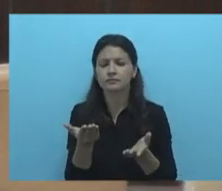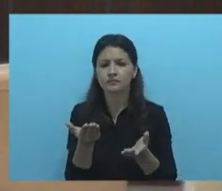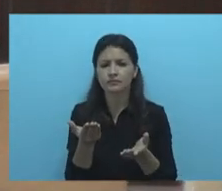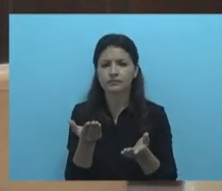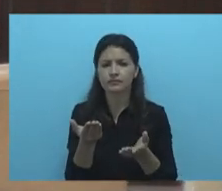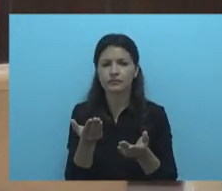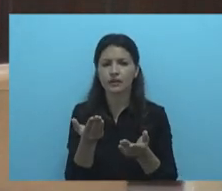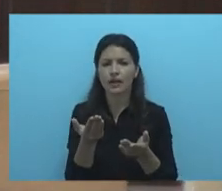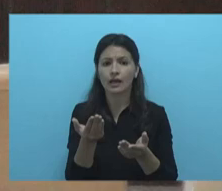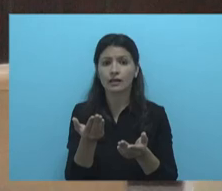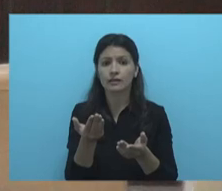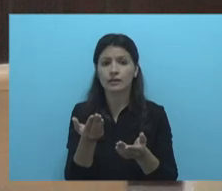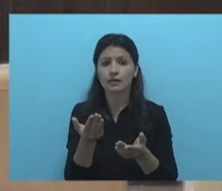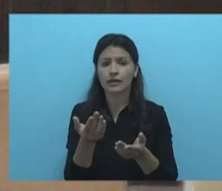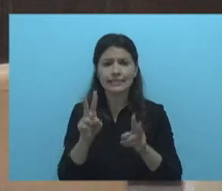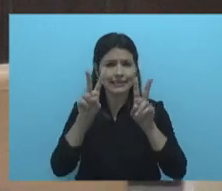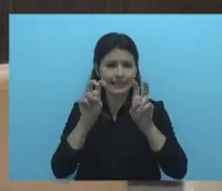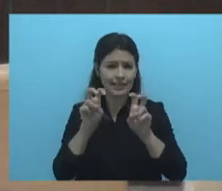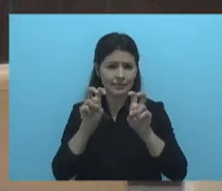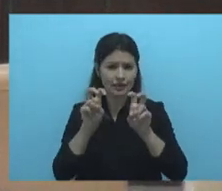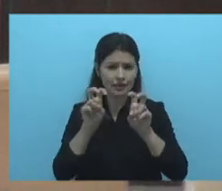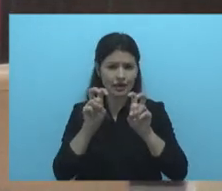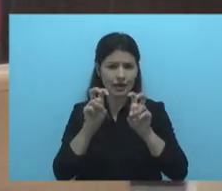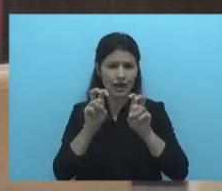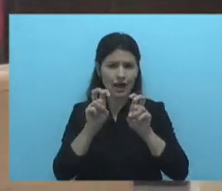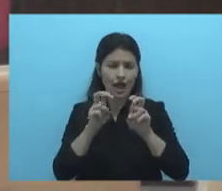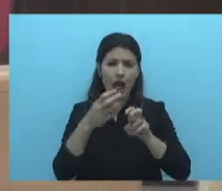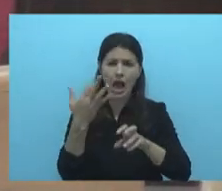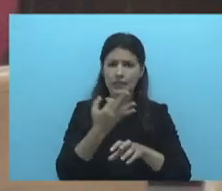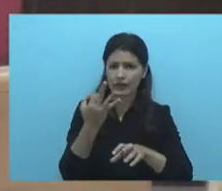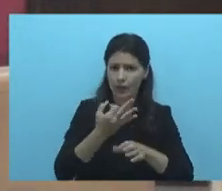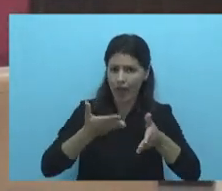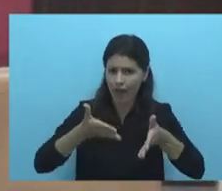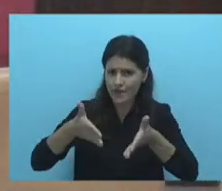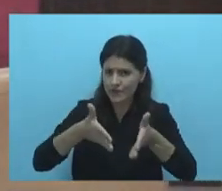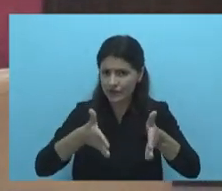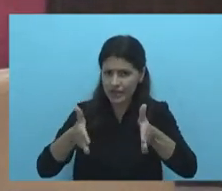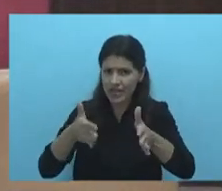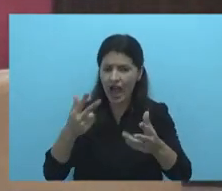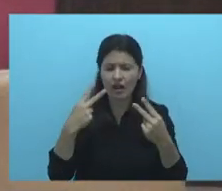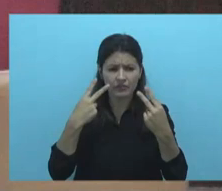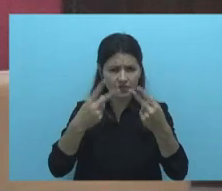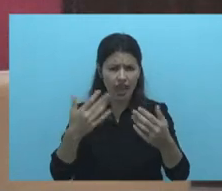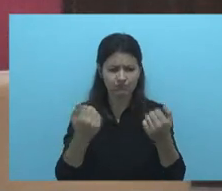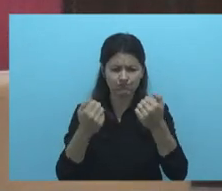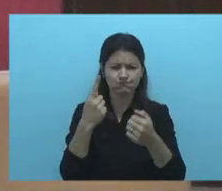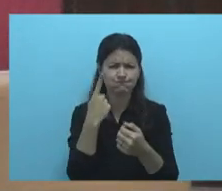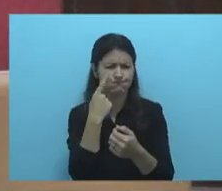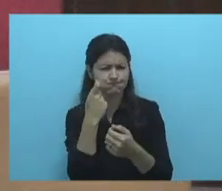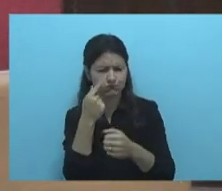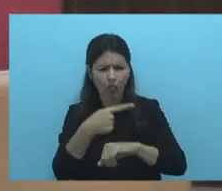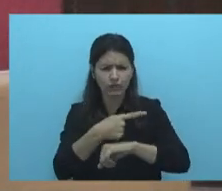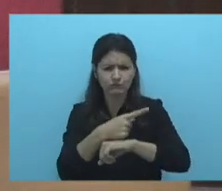estamos nosotros acompañando todo lo que tiene que ver con la seguridad en rutas, con el control de velocidades,